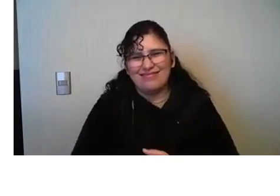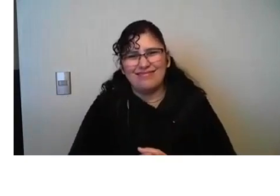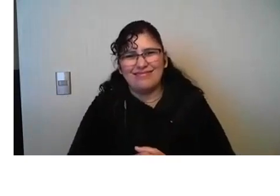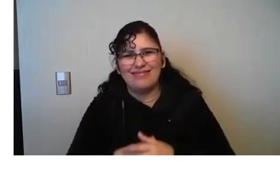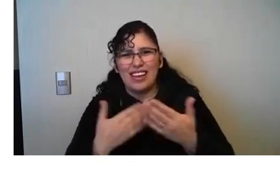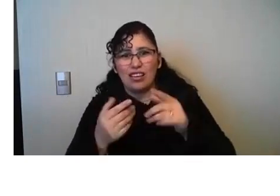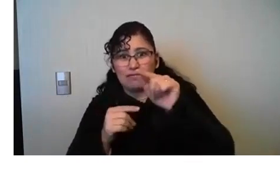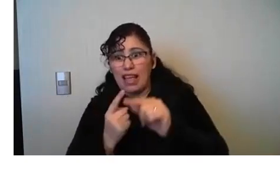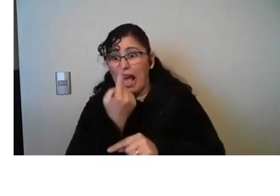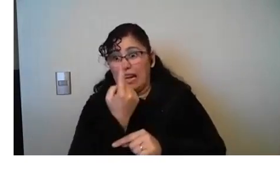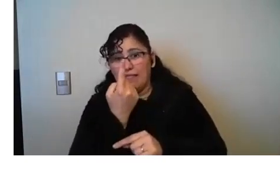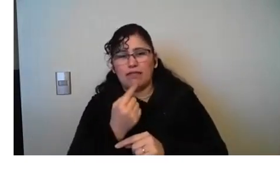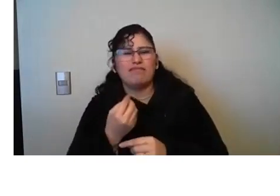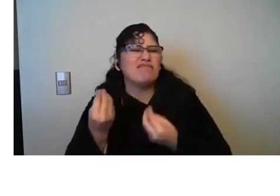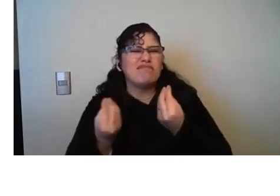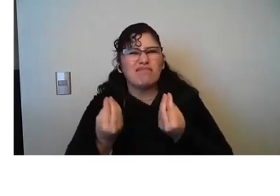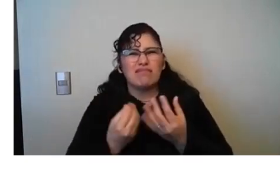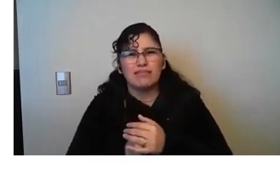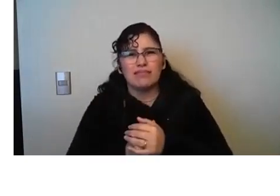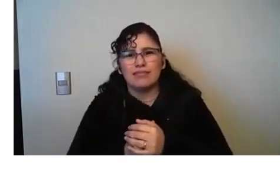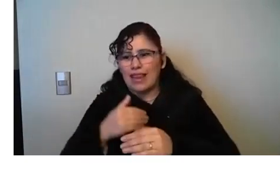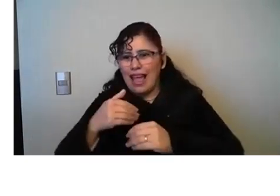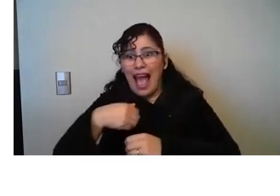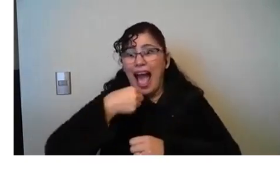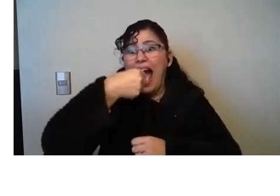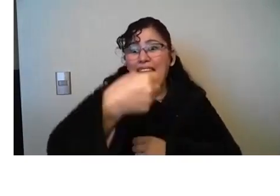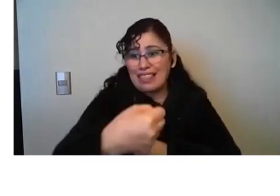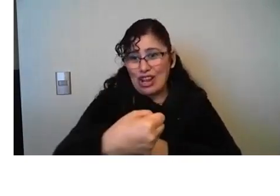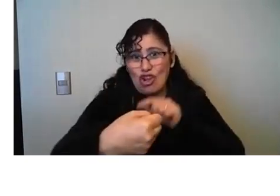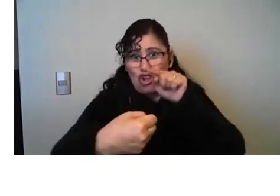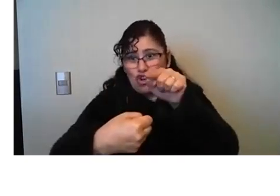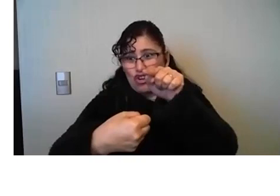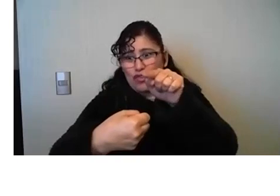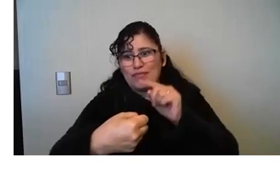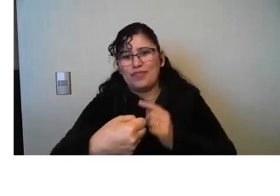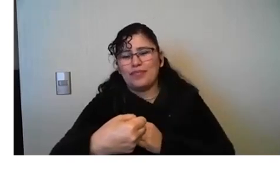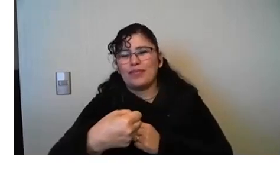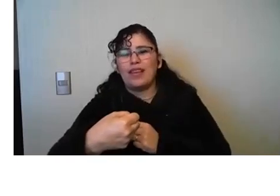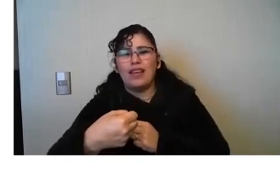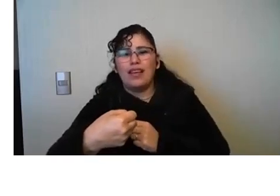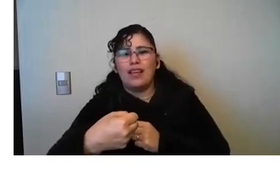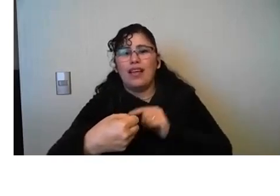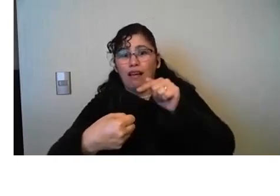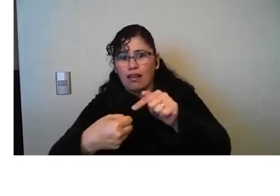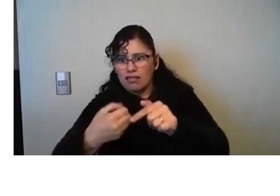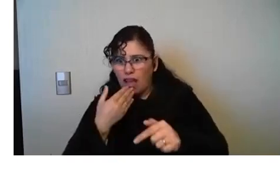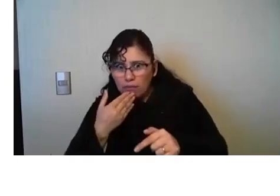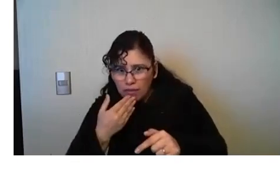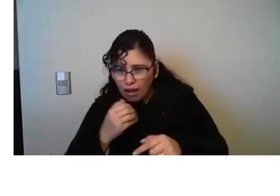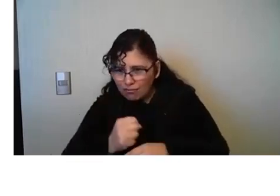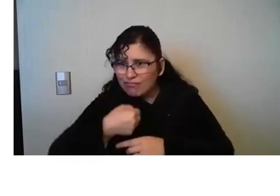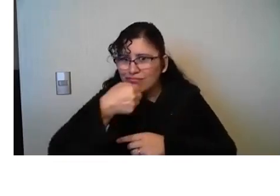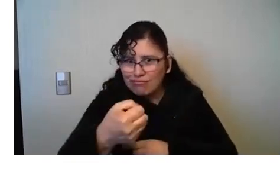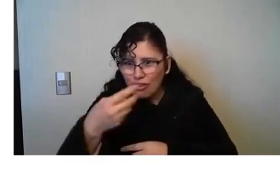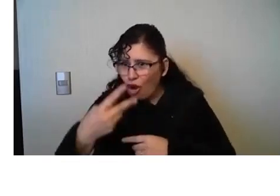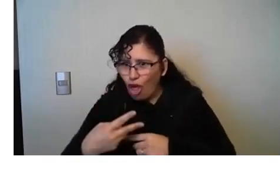está aquí es anterior, y esto que está aquí también es anterior. Si